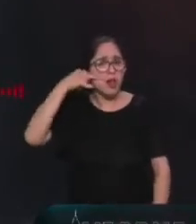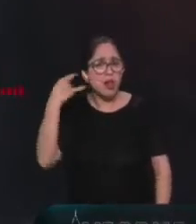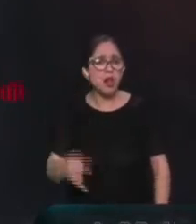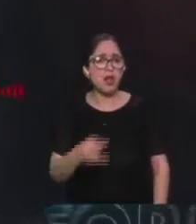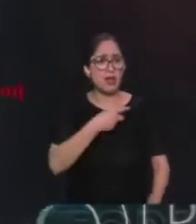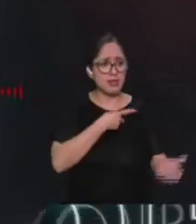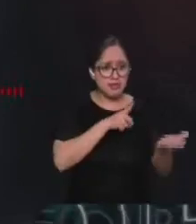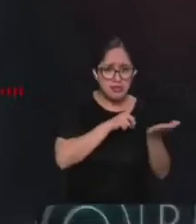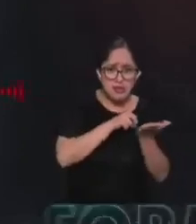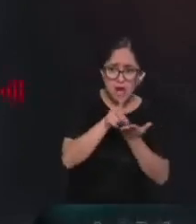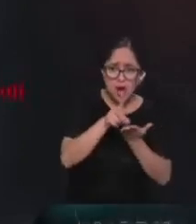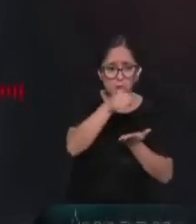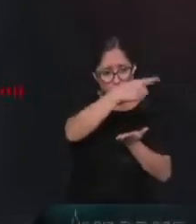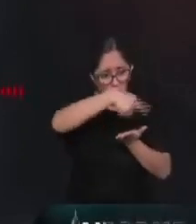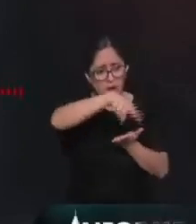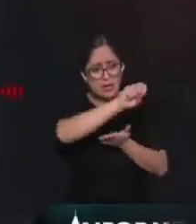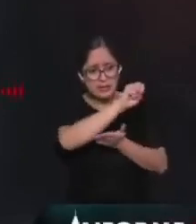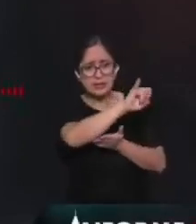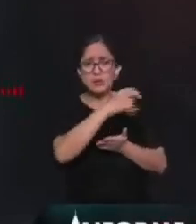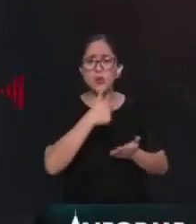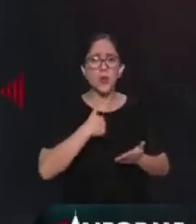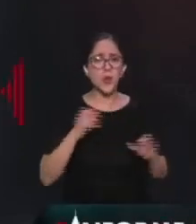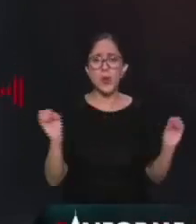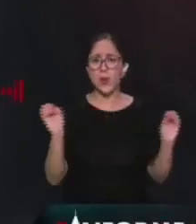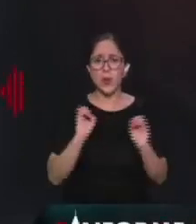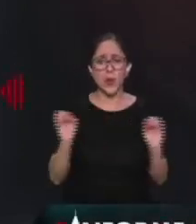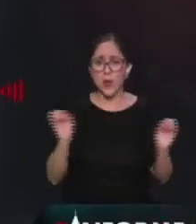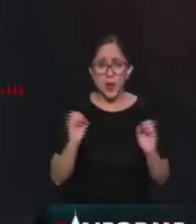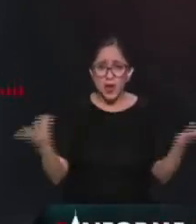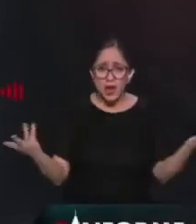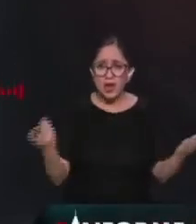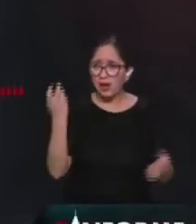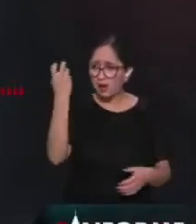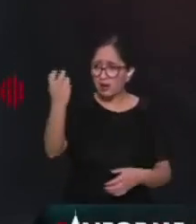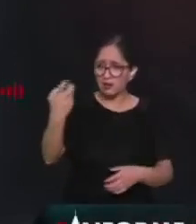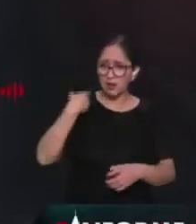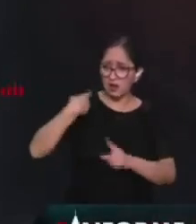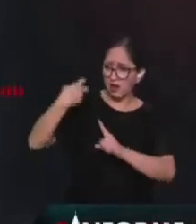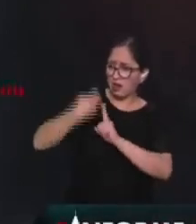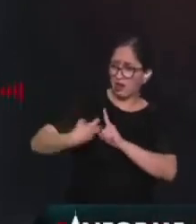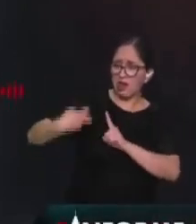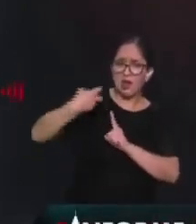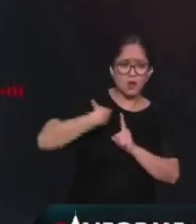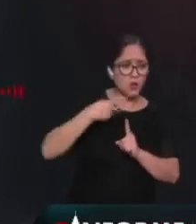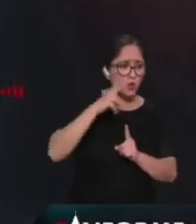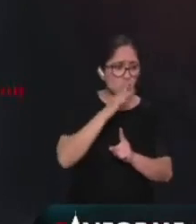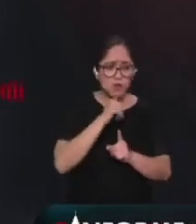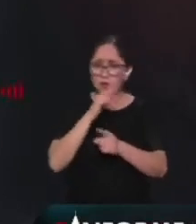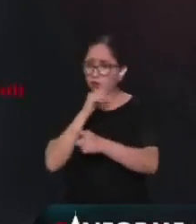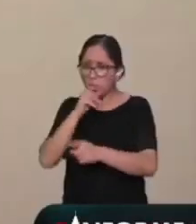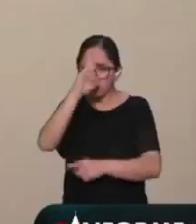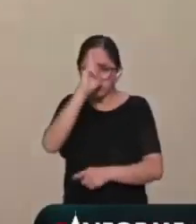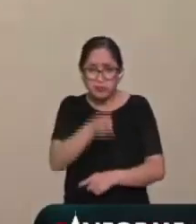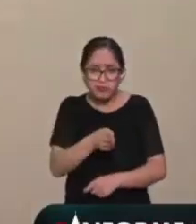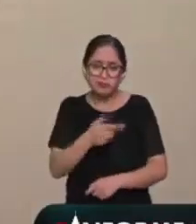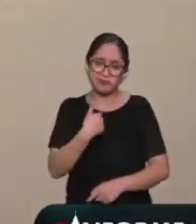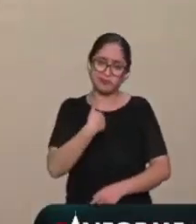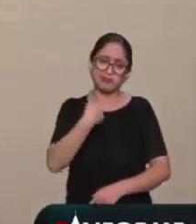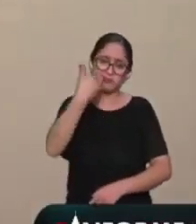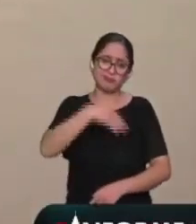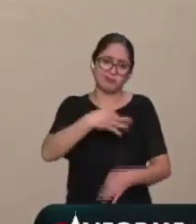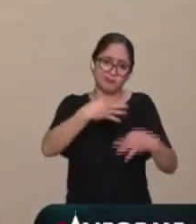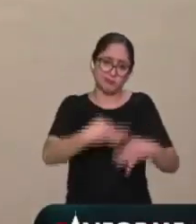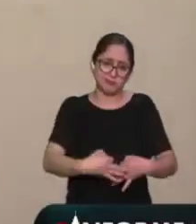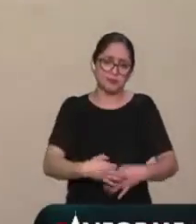derecho a muchas cosas que otras personas sí las tenían. O sea, desde ahí la estigmatización yo creo que fue muy clara. La